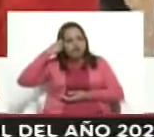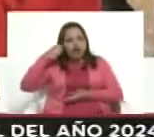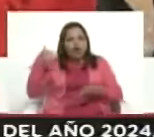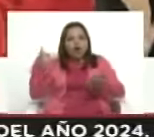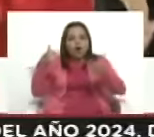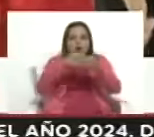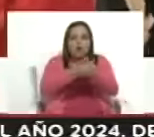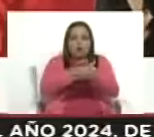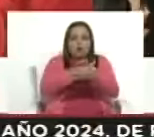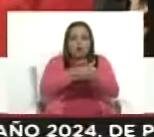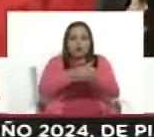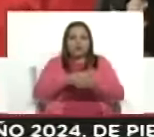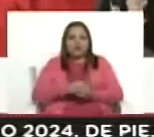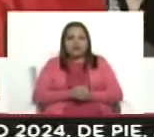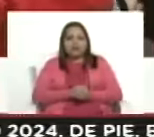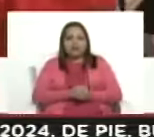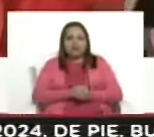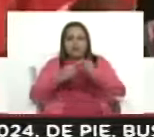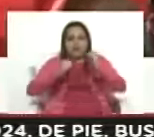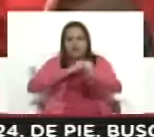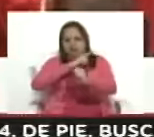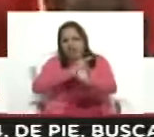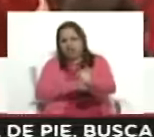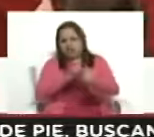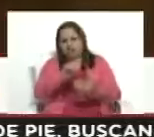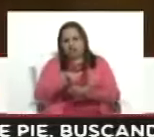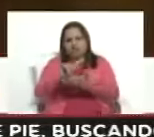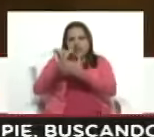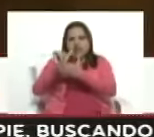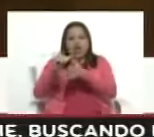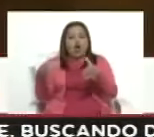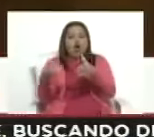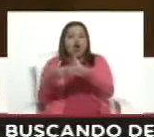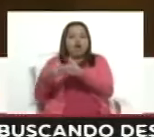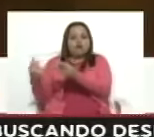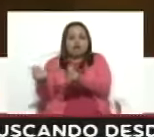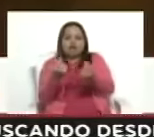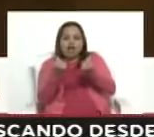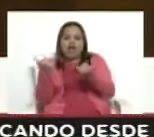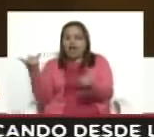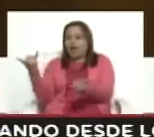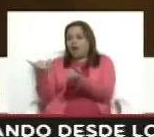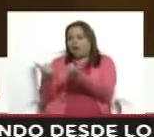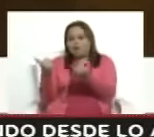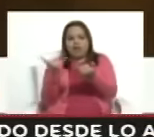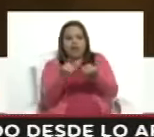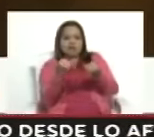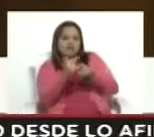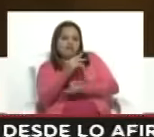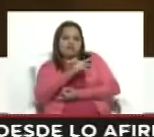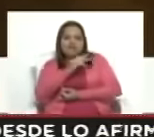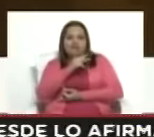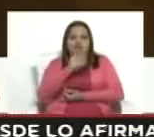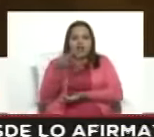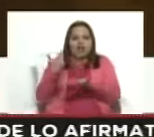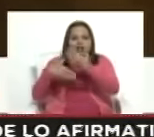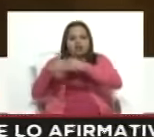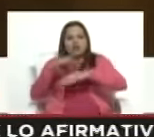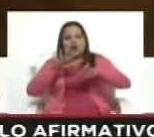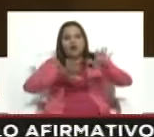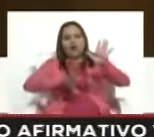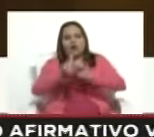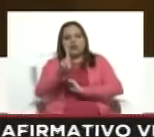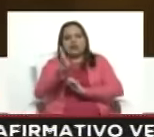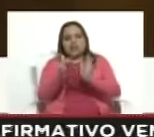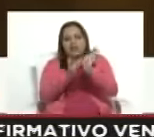golpe fascista dirigido por las castas de los apellidos. Aquel 11 de